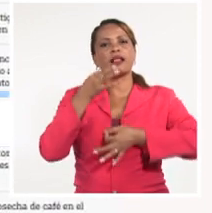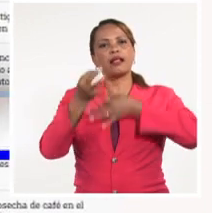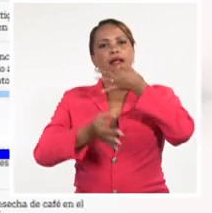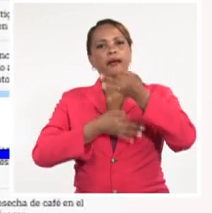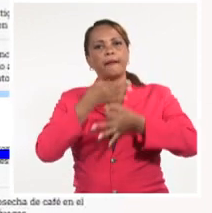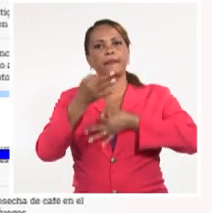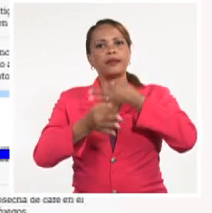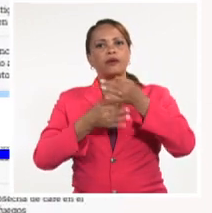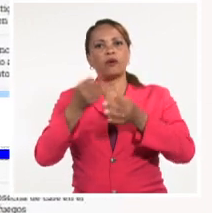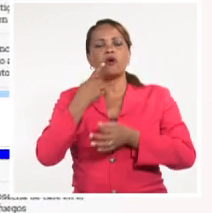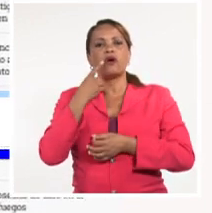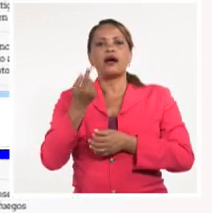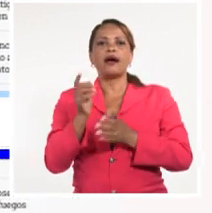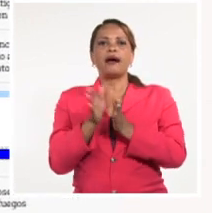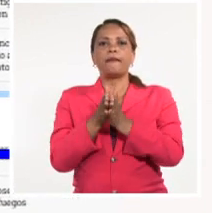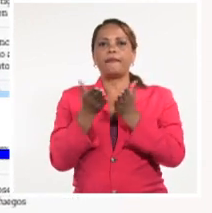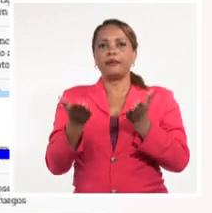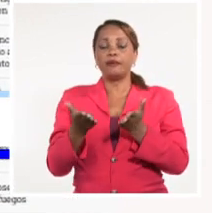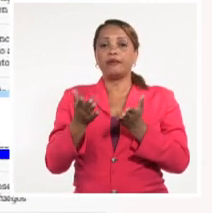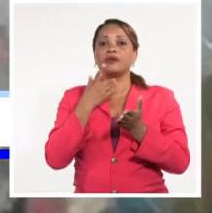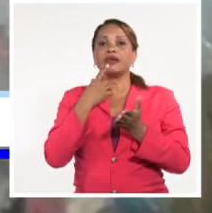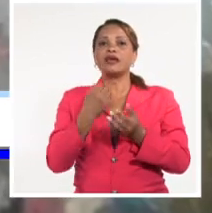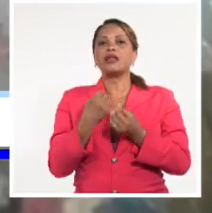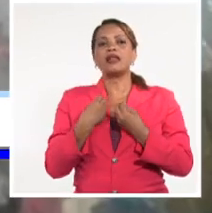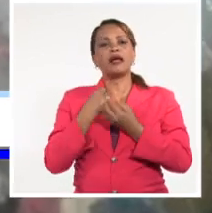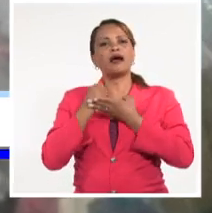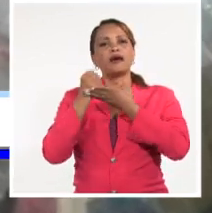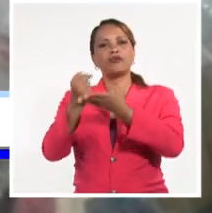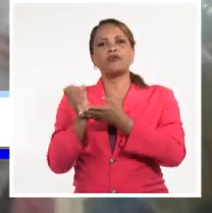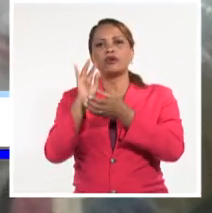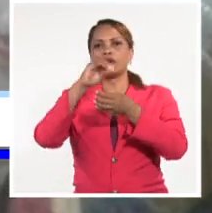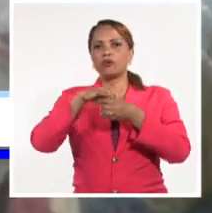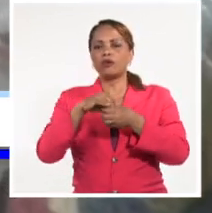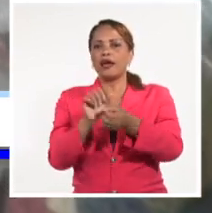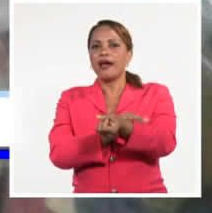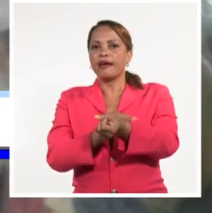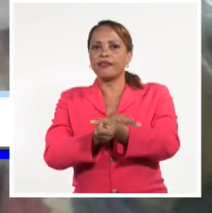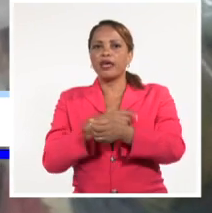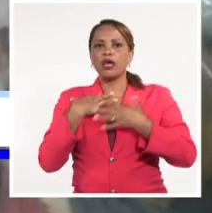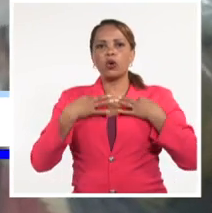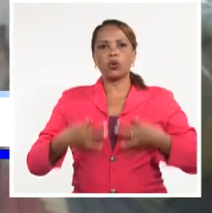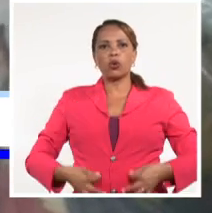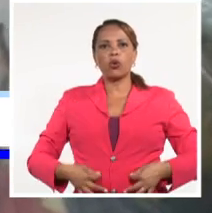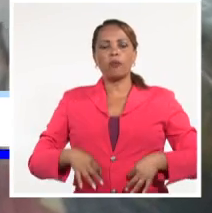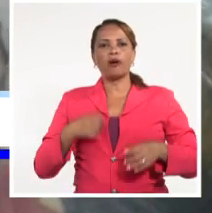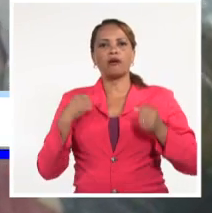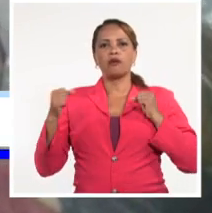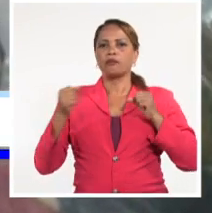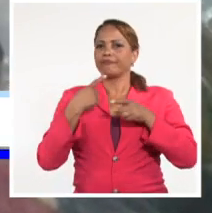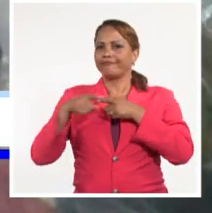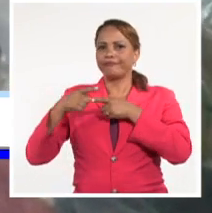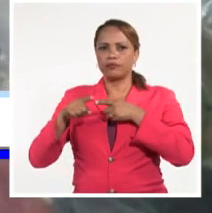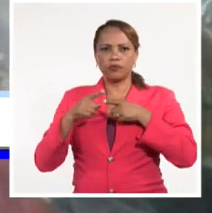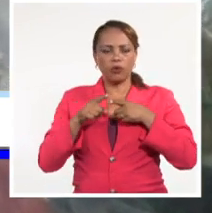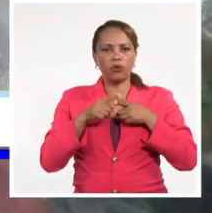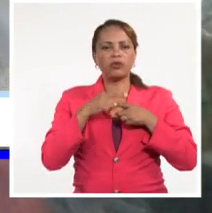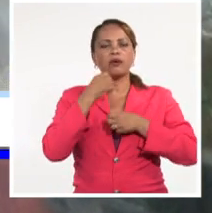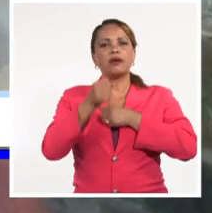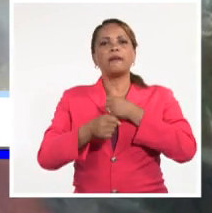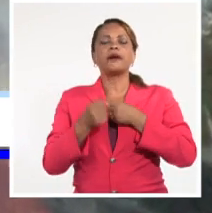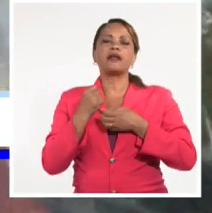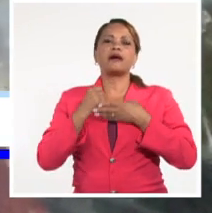Agencia Cubana de Noticias que la carga solidaria incluye aseo, ropa, habituallamiento y otros artículos para auxiliar a